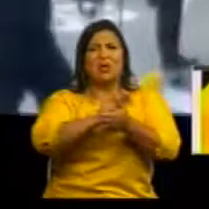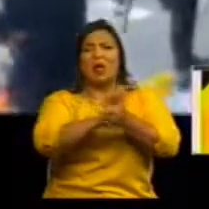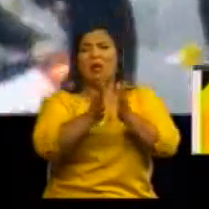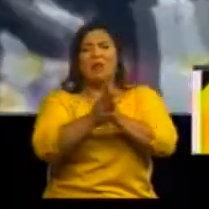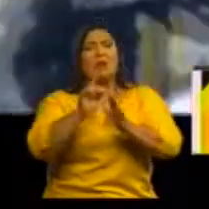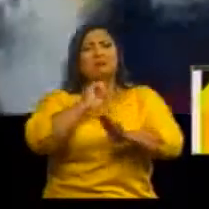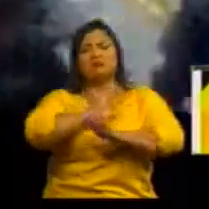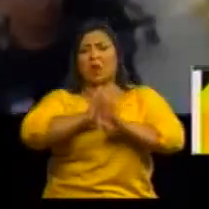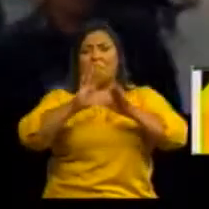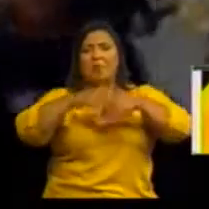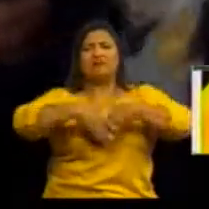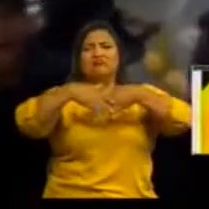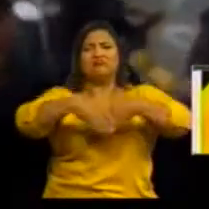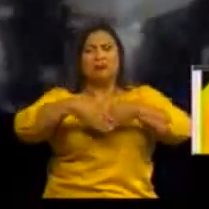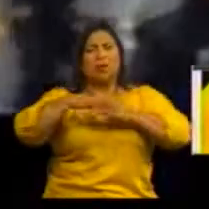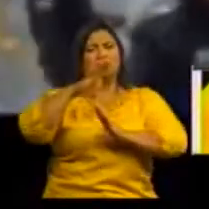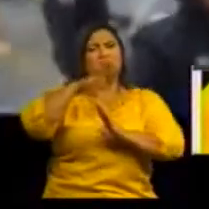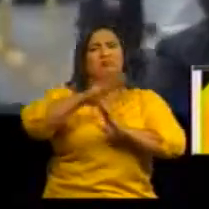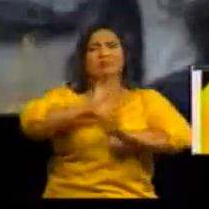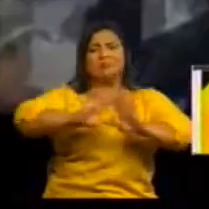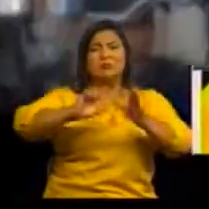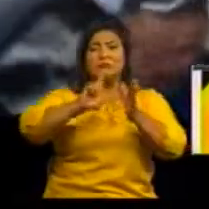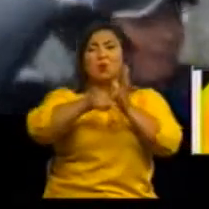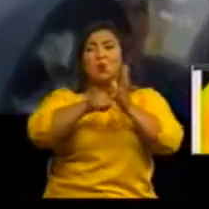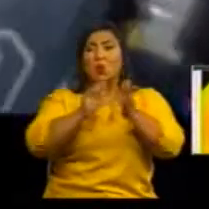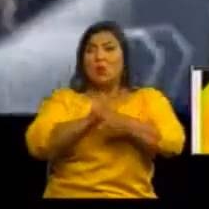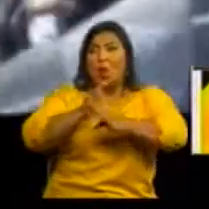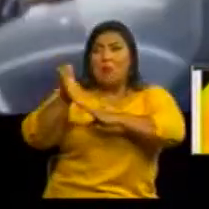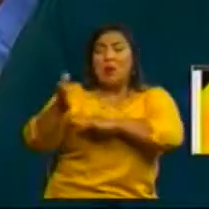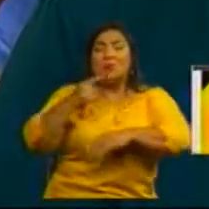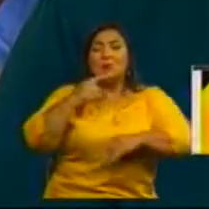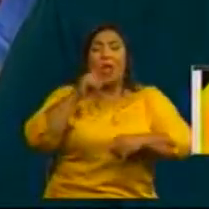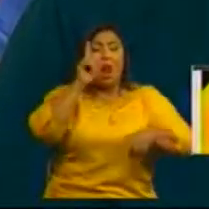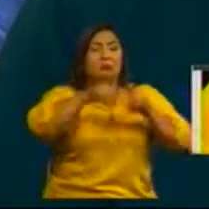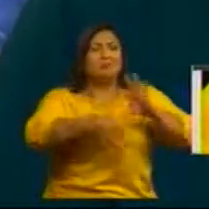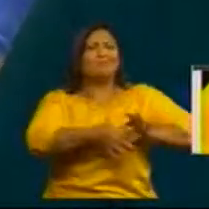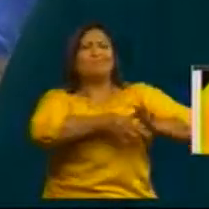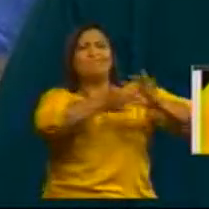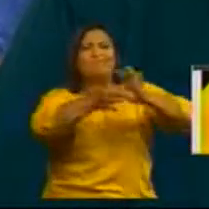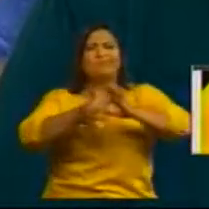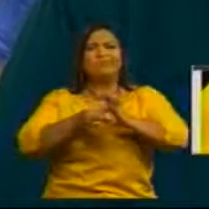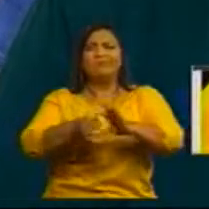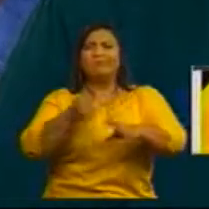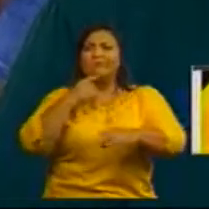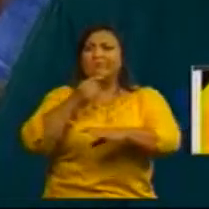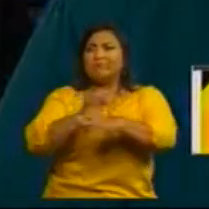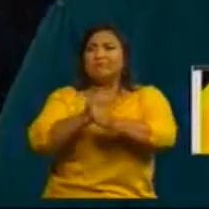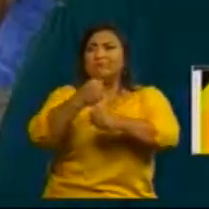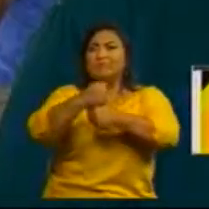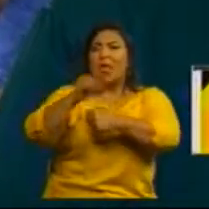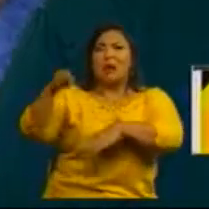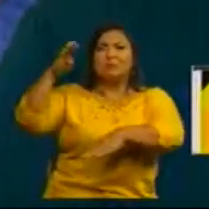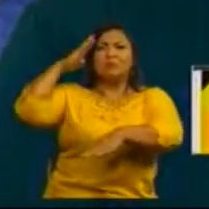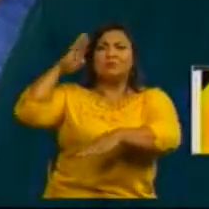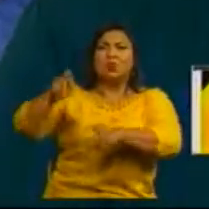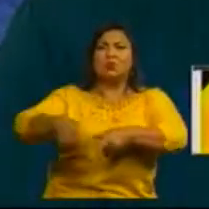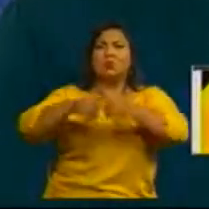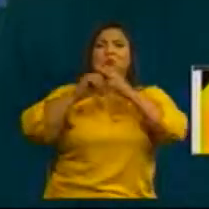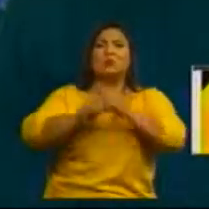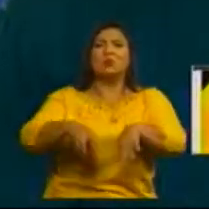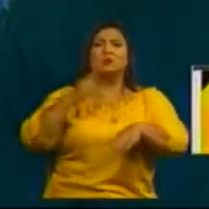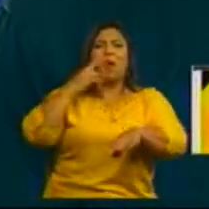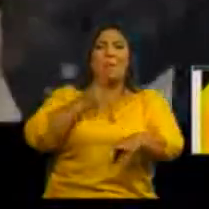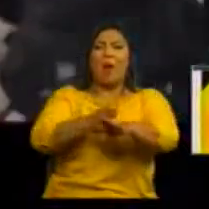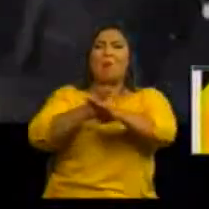una manifestación pacífica. Luego de esto, ya de que algunos compañeros lo estaban haciendo, los policías comenzaron a sacar y apuntar